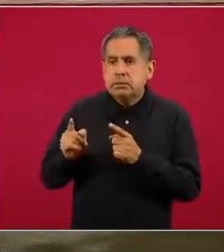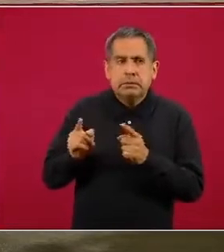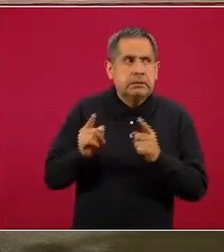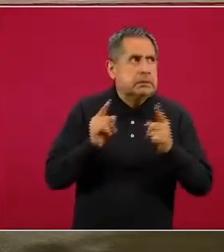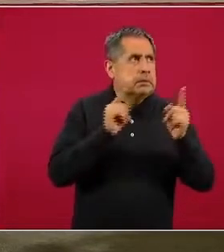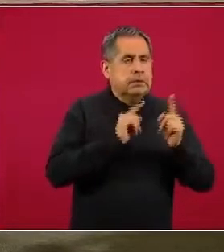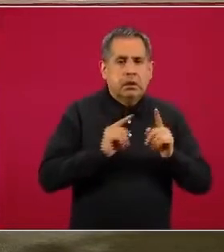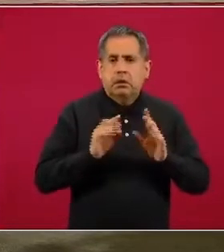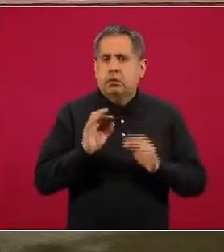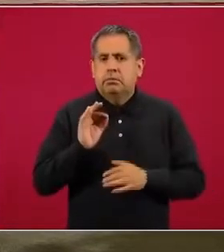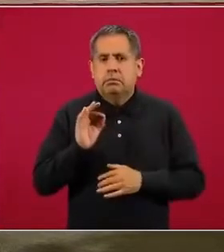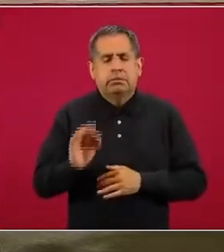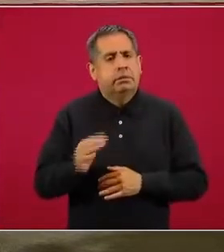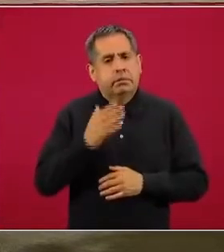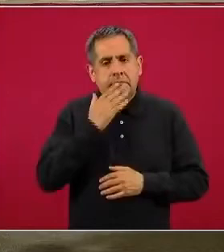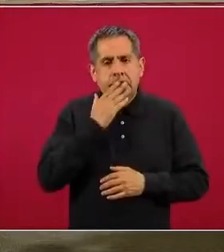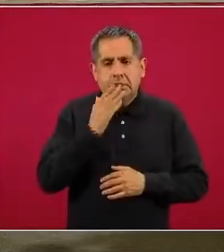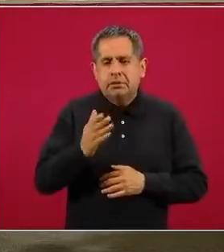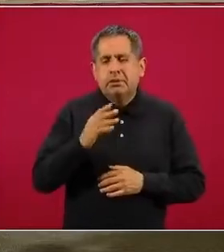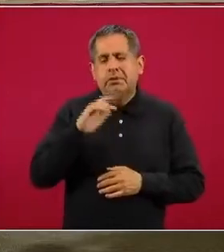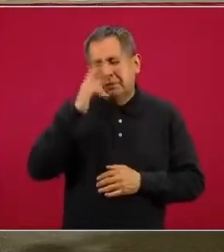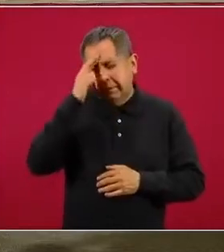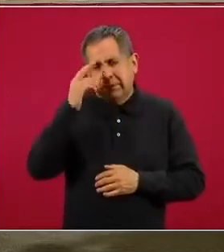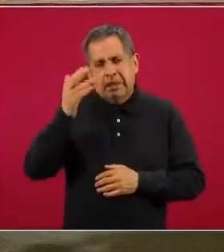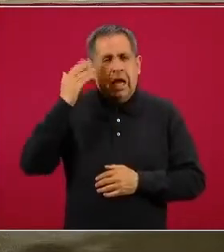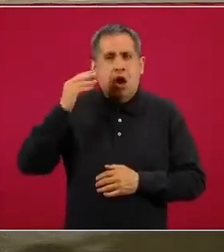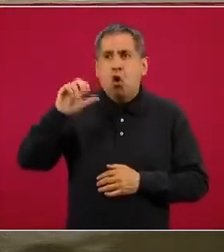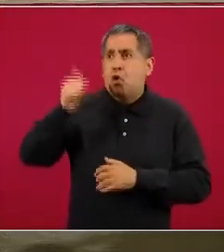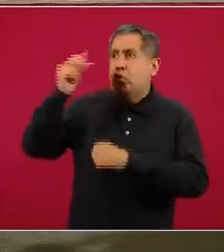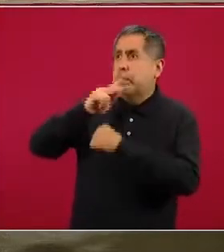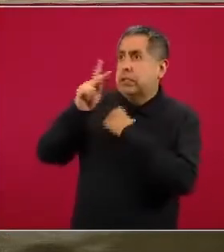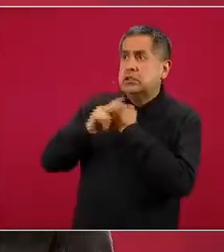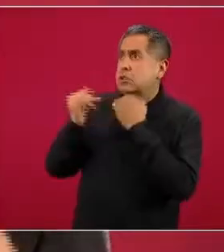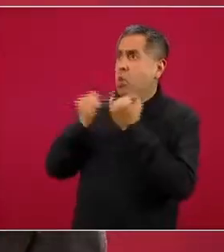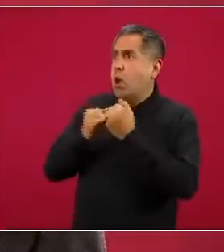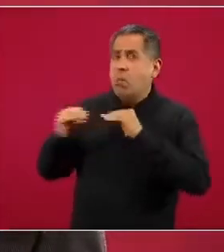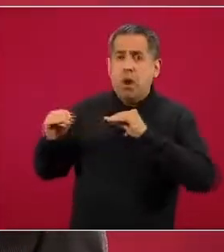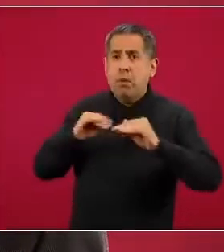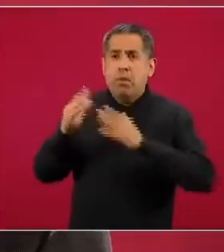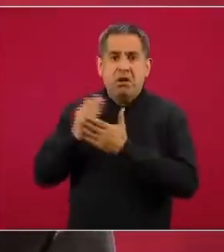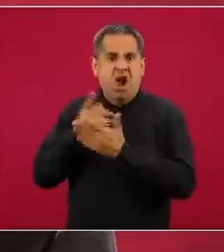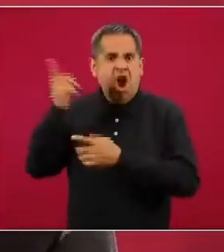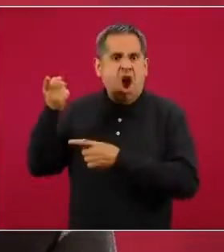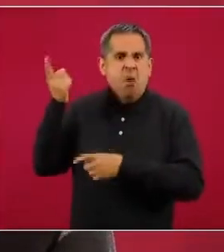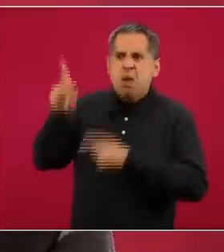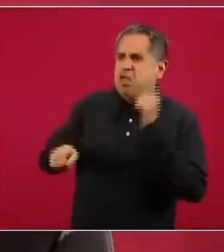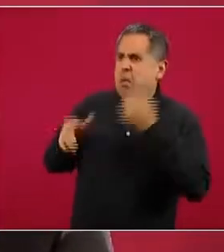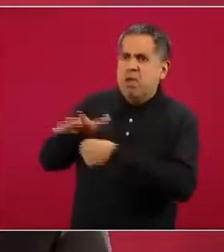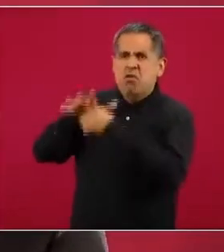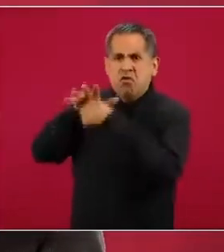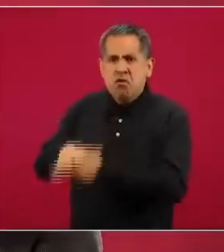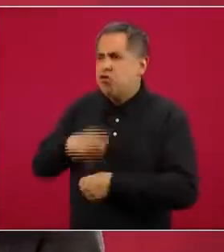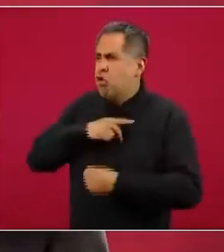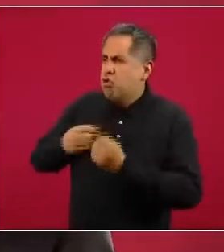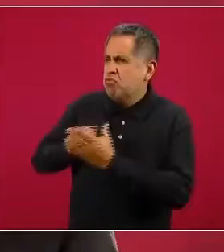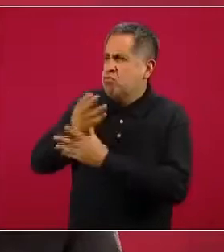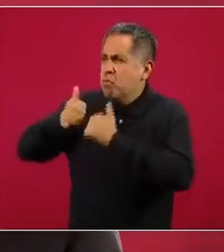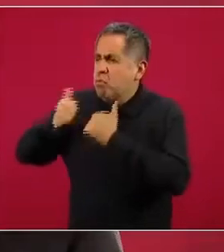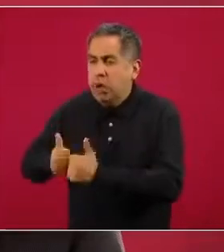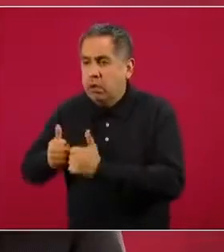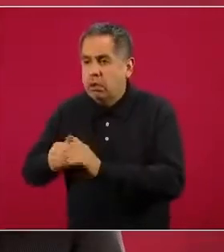unas reducciones semejantes a las que se han alcanzado en otros países del mundo que han ejercido acciones coercitivas. Y